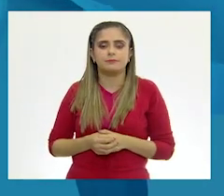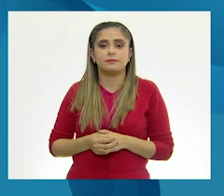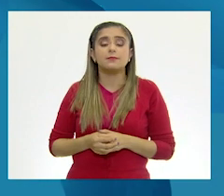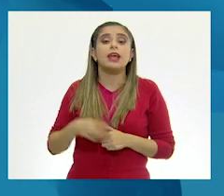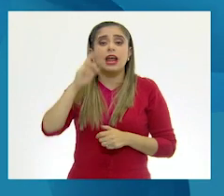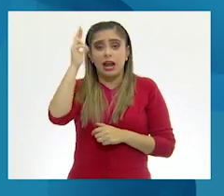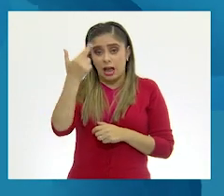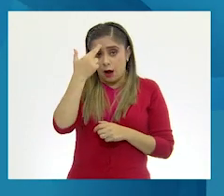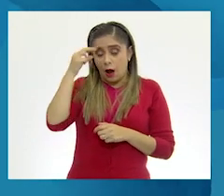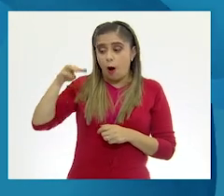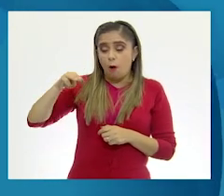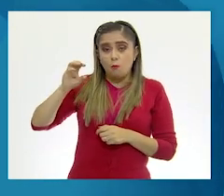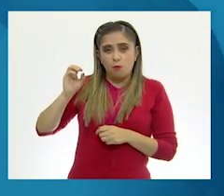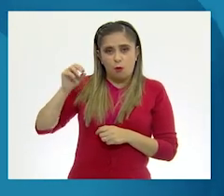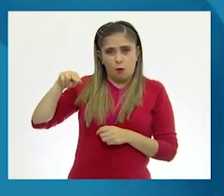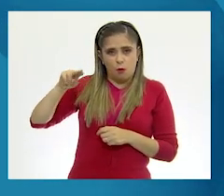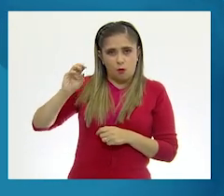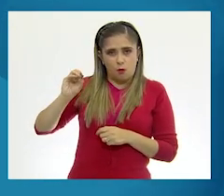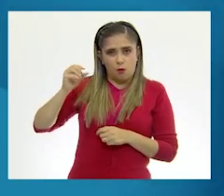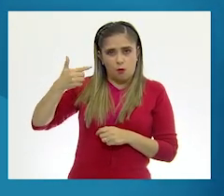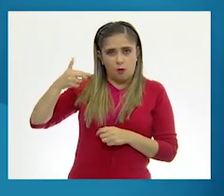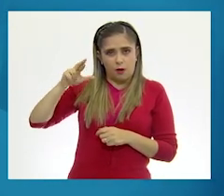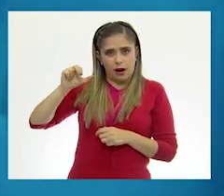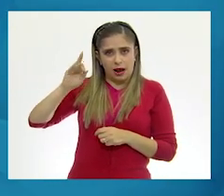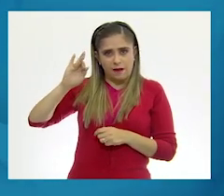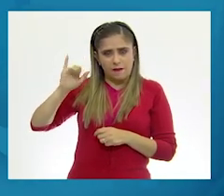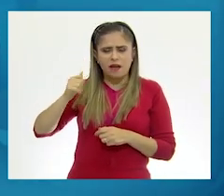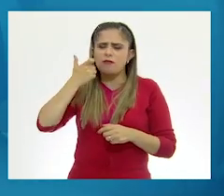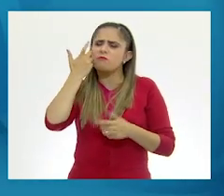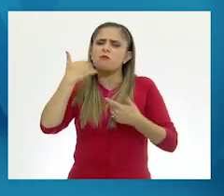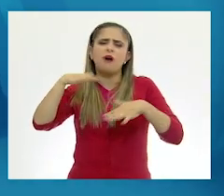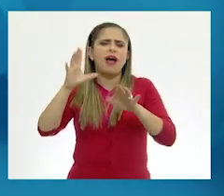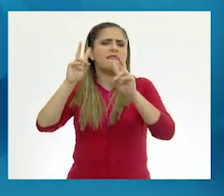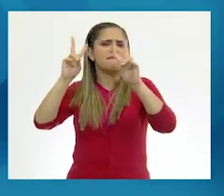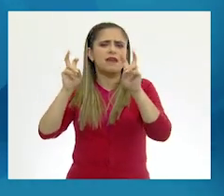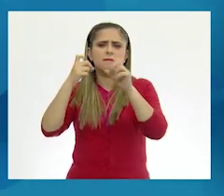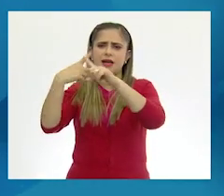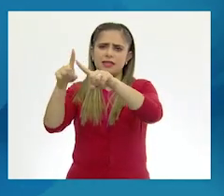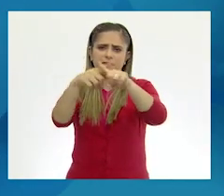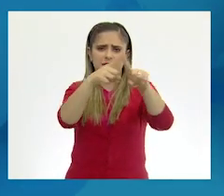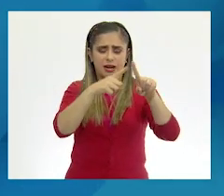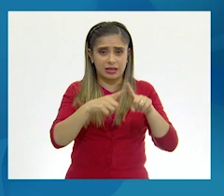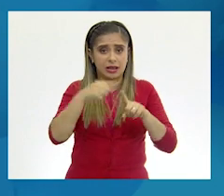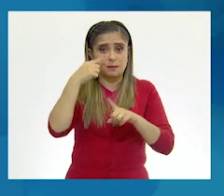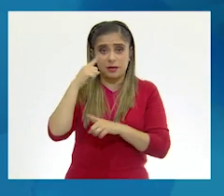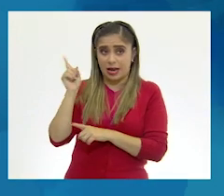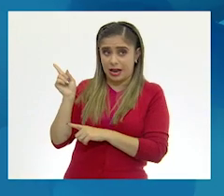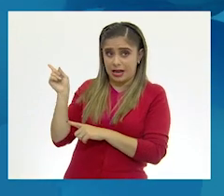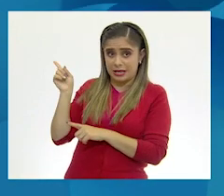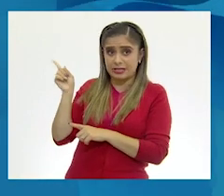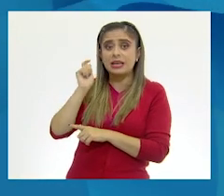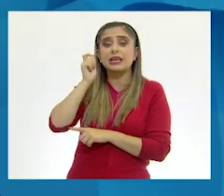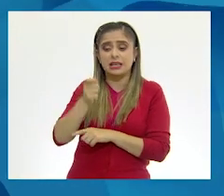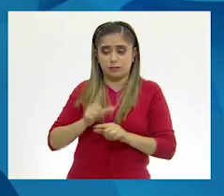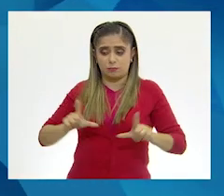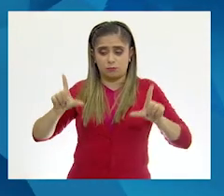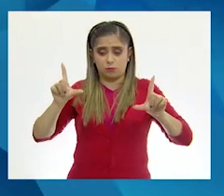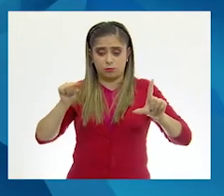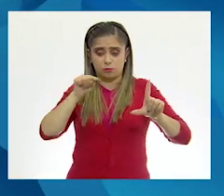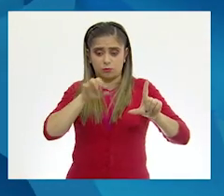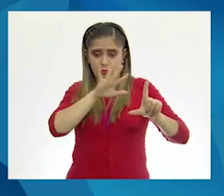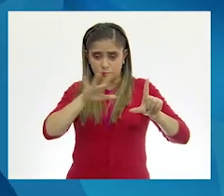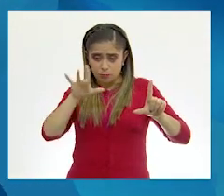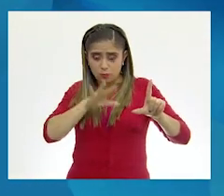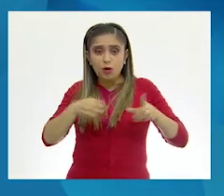que las monografías pueden tratar sobre cualquier tema. En este caso, la monografía va a hablar sobre la Revolución